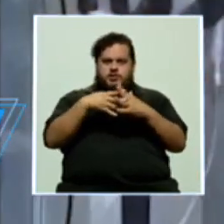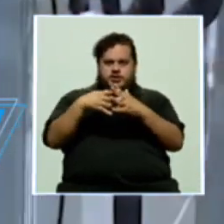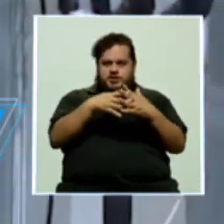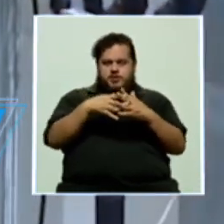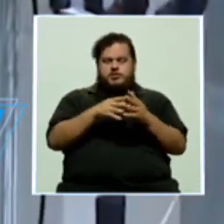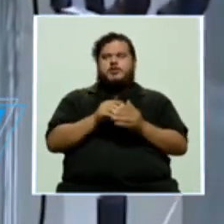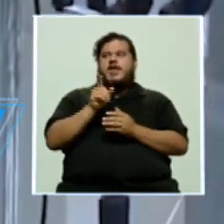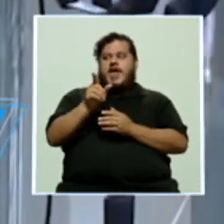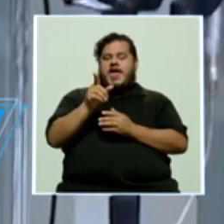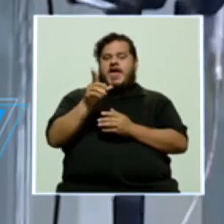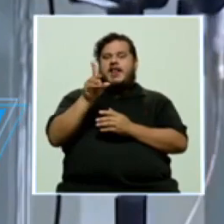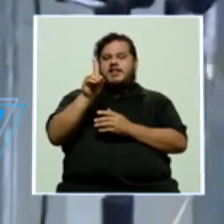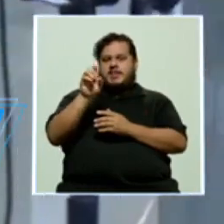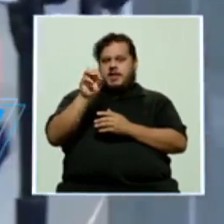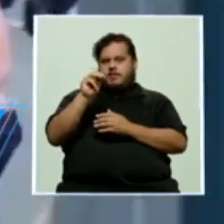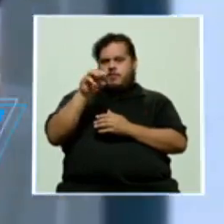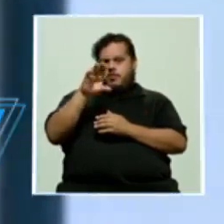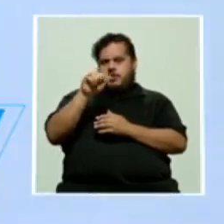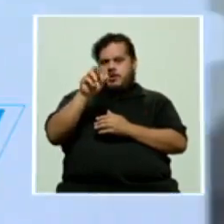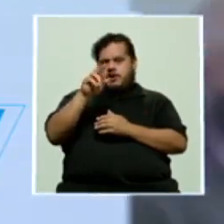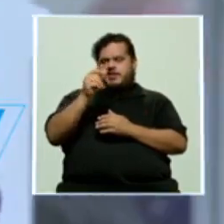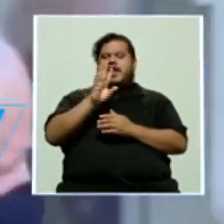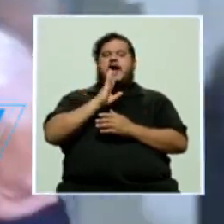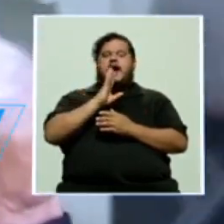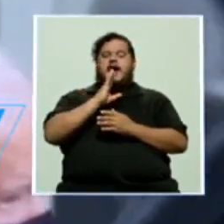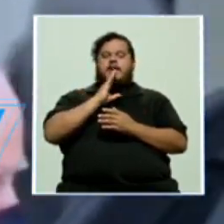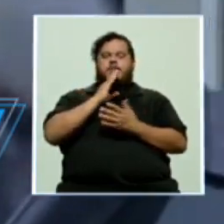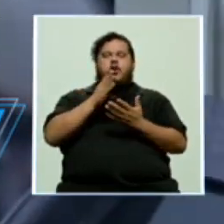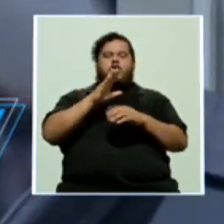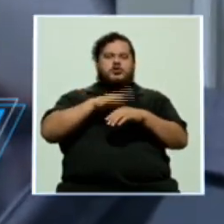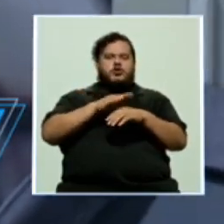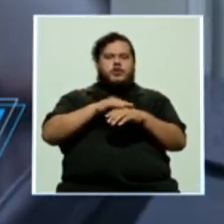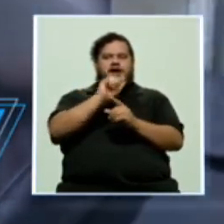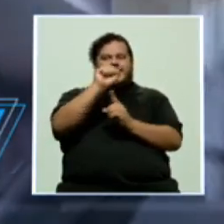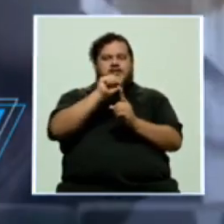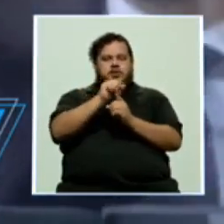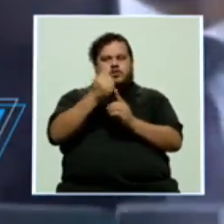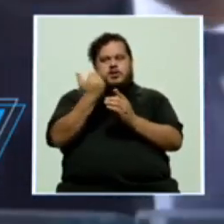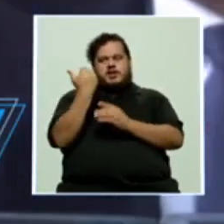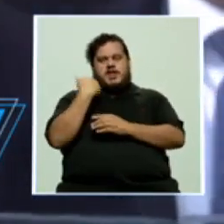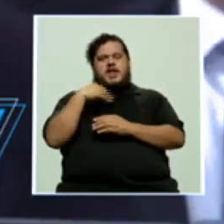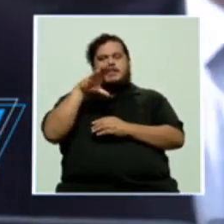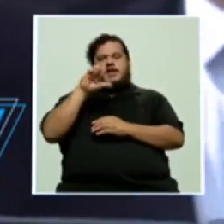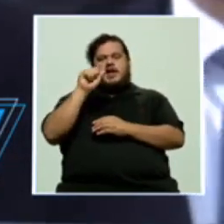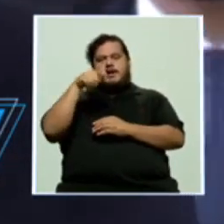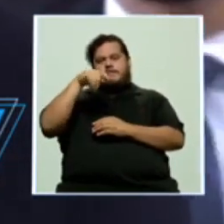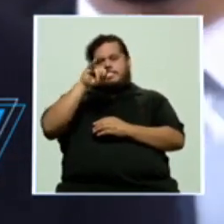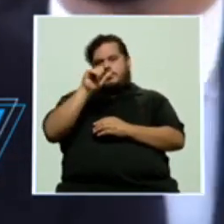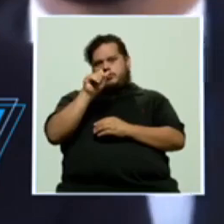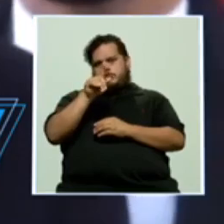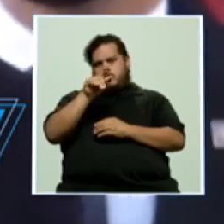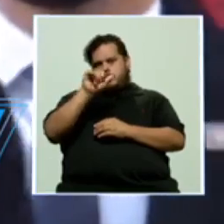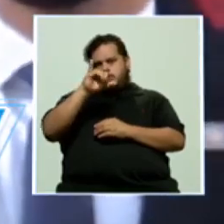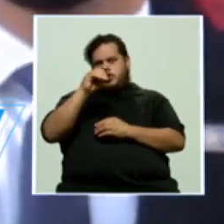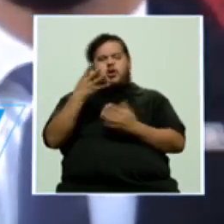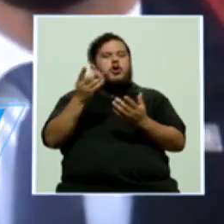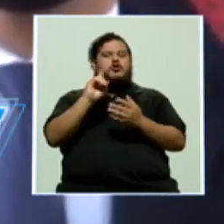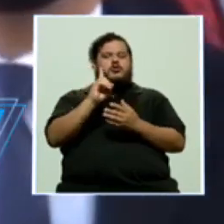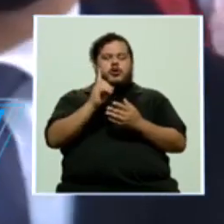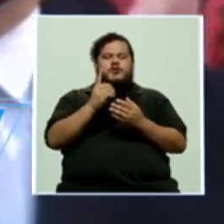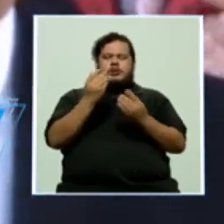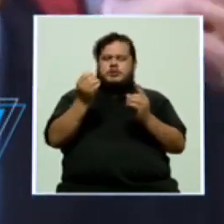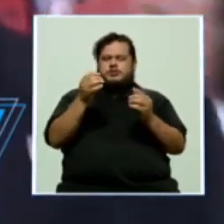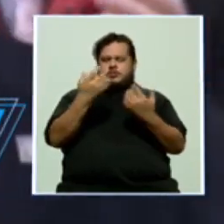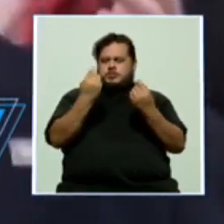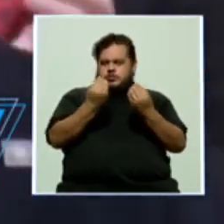mandatario demócrata habló en las escalinatas del Capitolio, testigo hace 2 semanas de escenas de violencia sin precedentes, mientras el